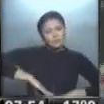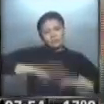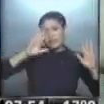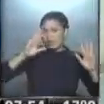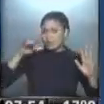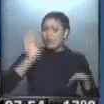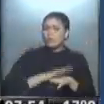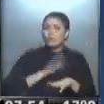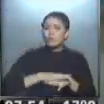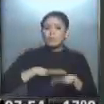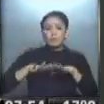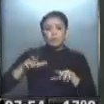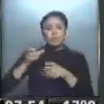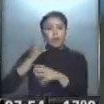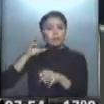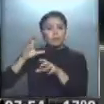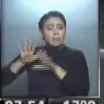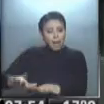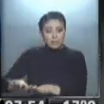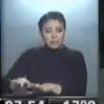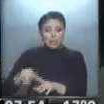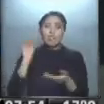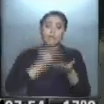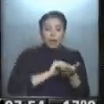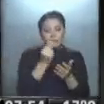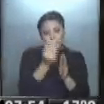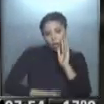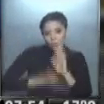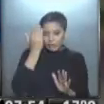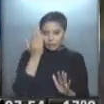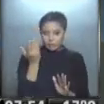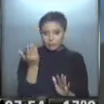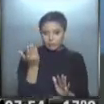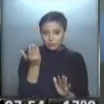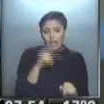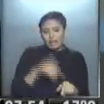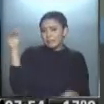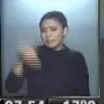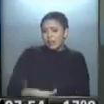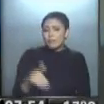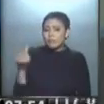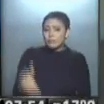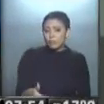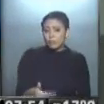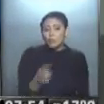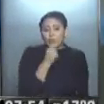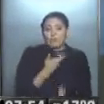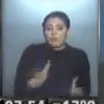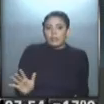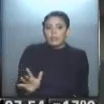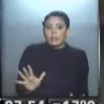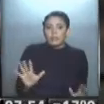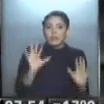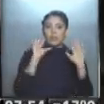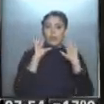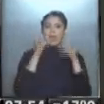furiosos por lo que ocurría, no solamente por el aumento también de tarifas, sino por las demoras y estar el susto de estar